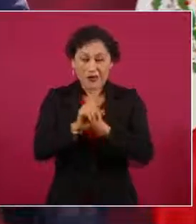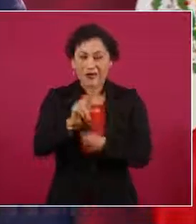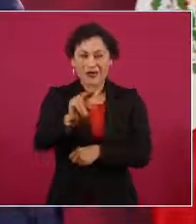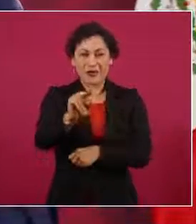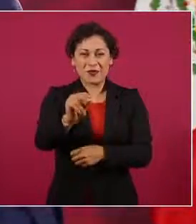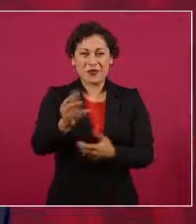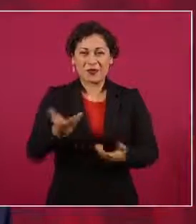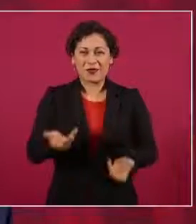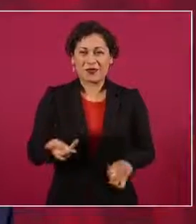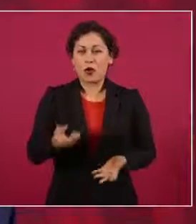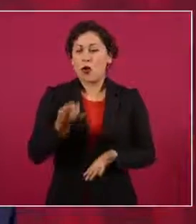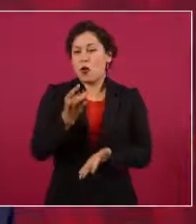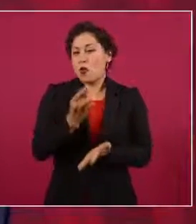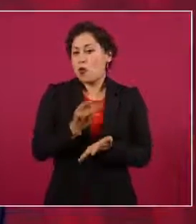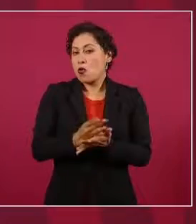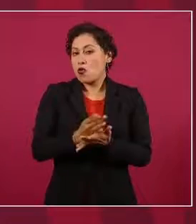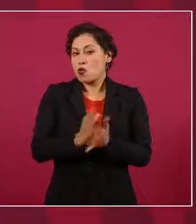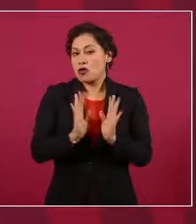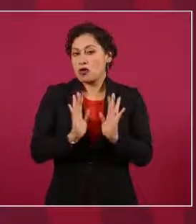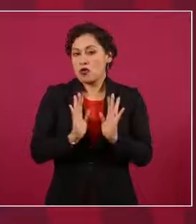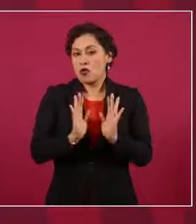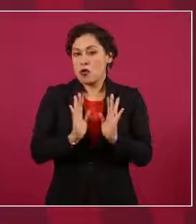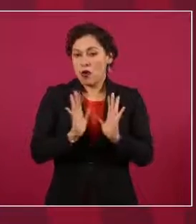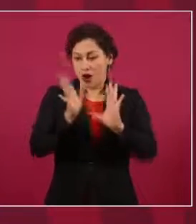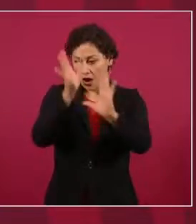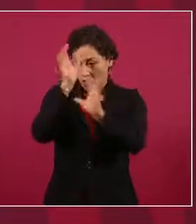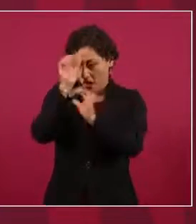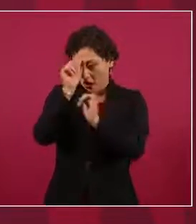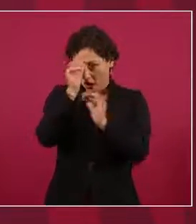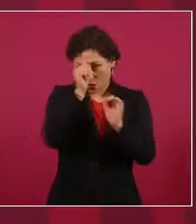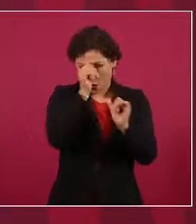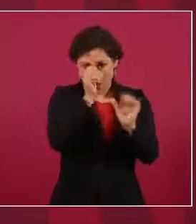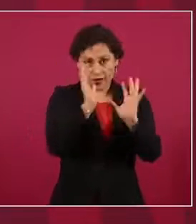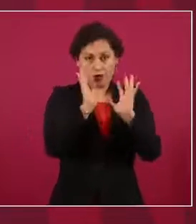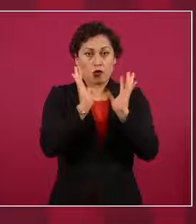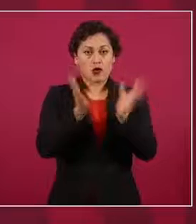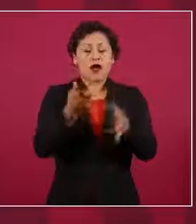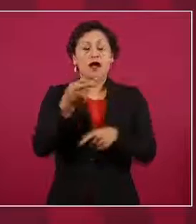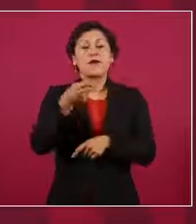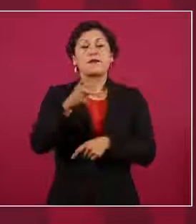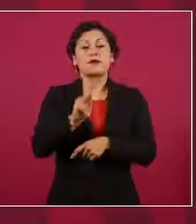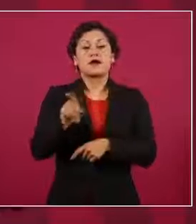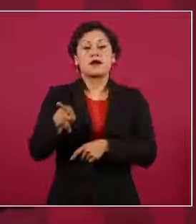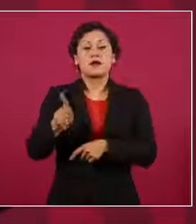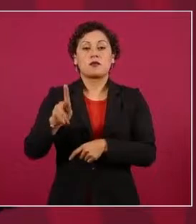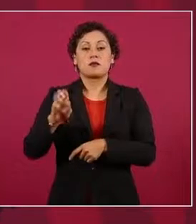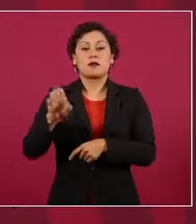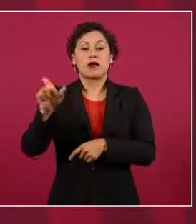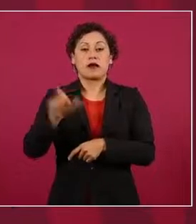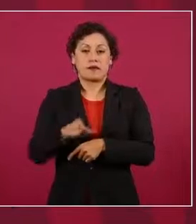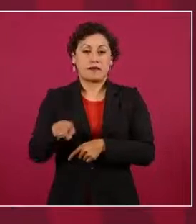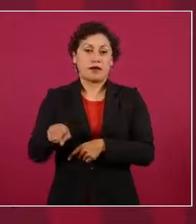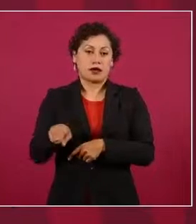sencillamente que a Pemex le asiste la razón.